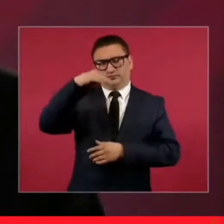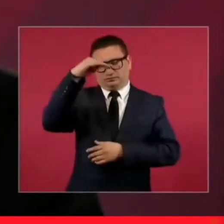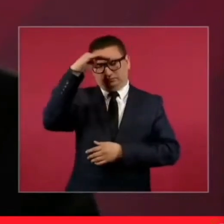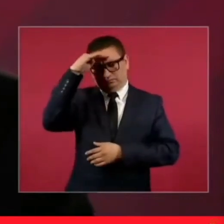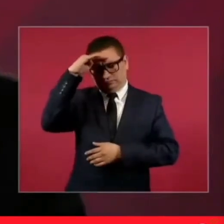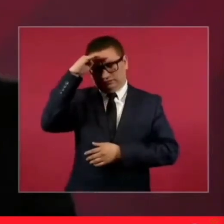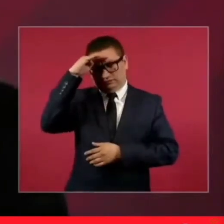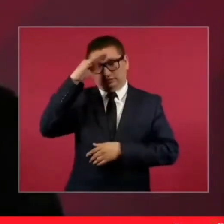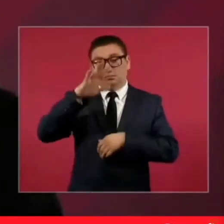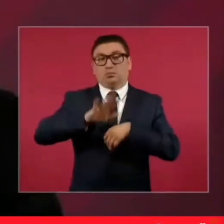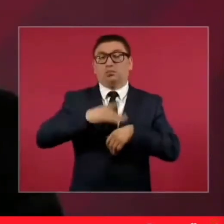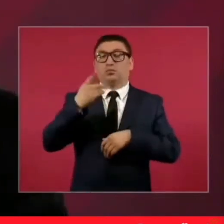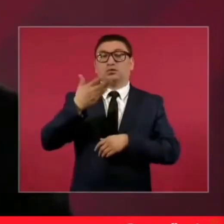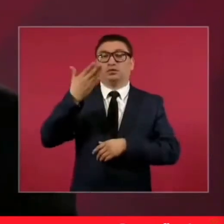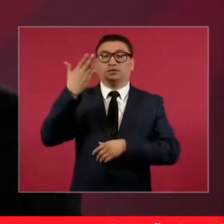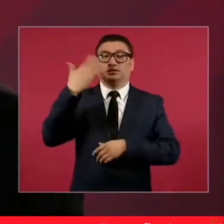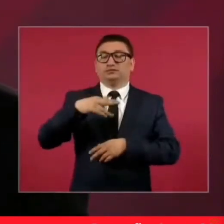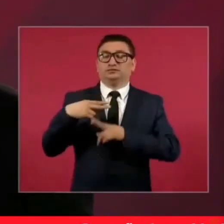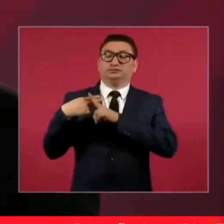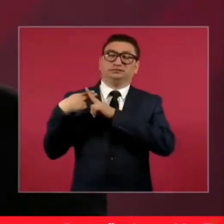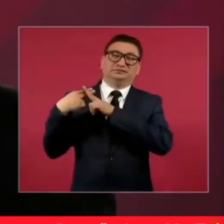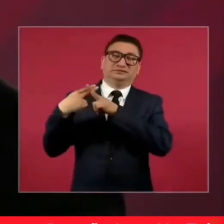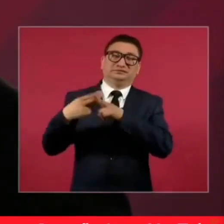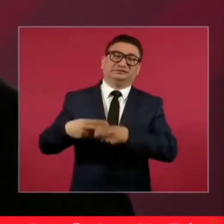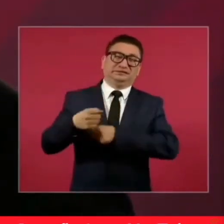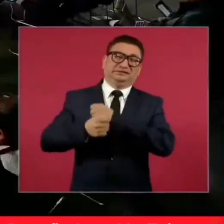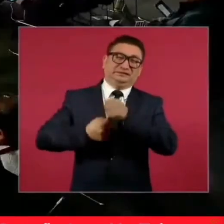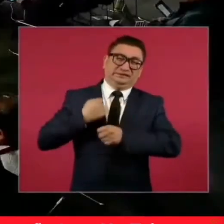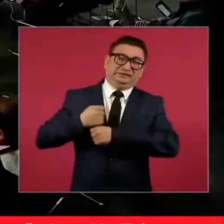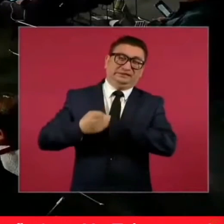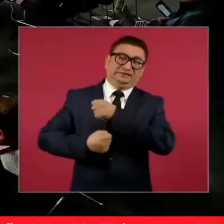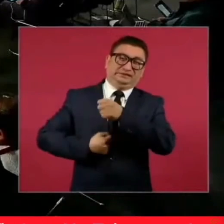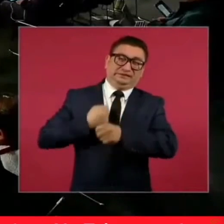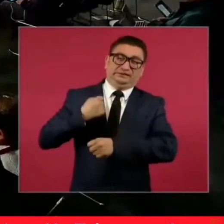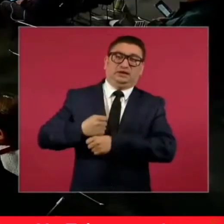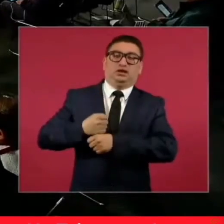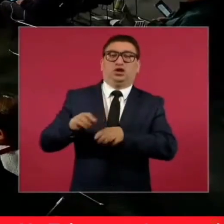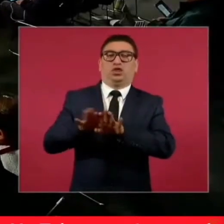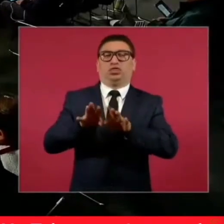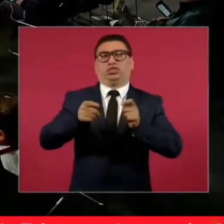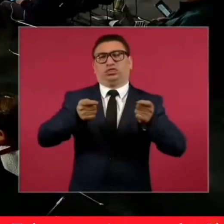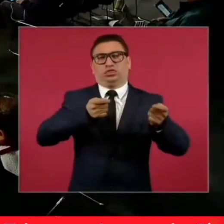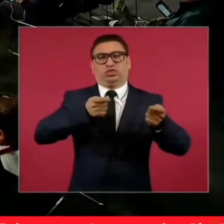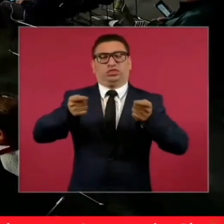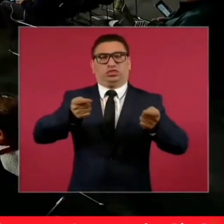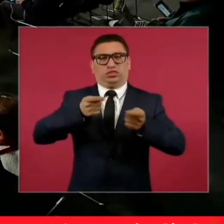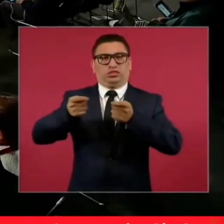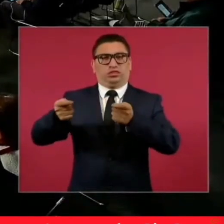porque duró décadas, siglos la manipulación,